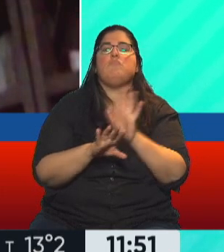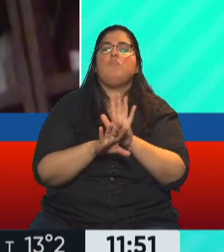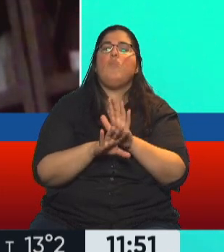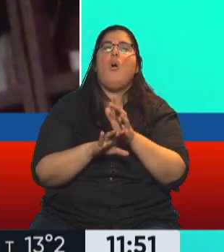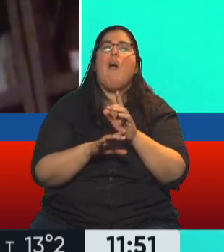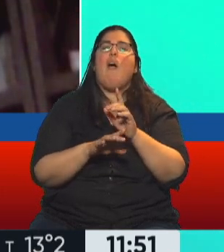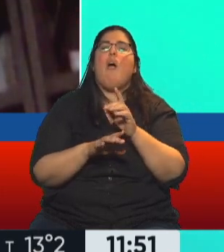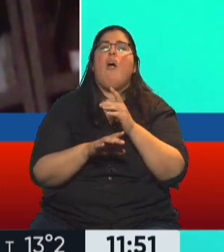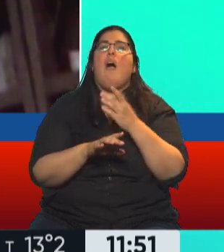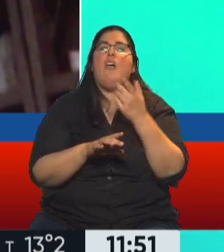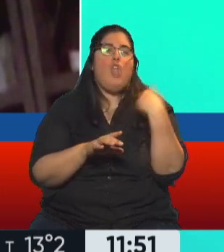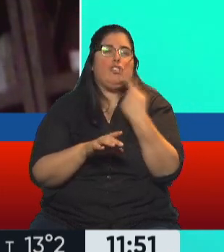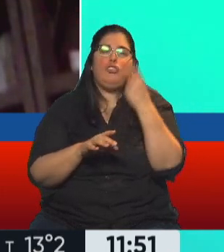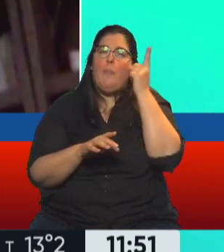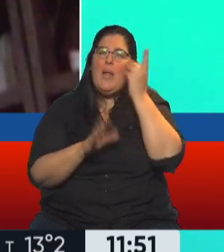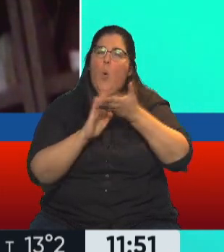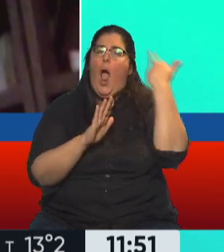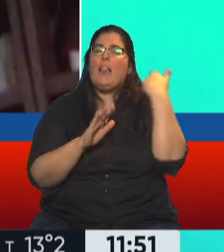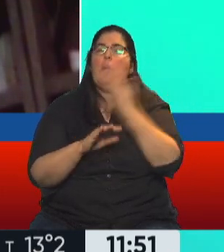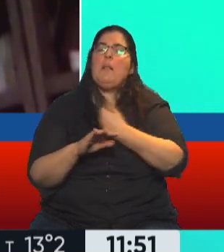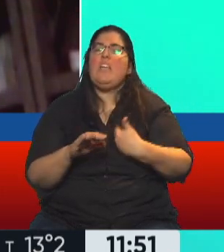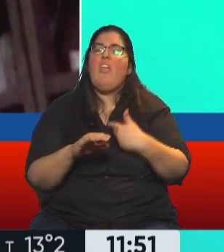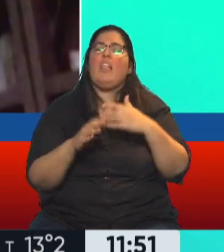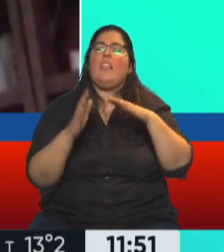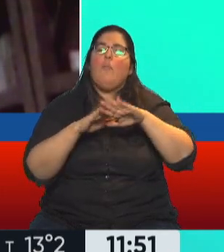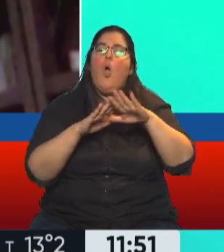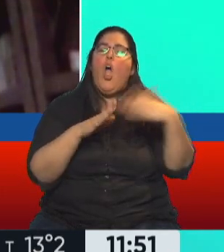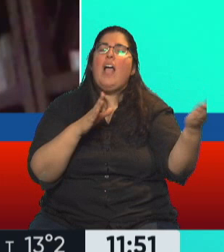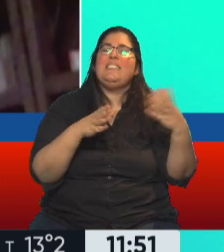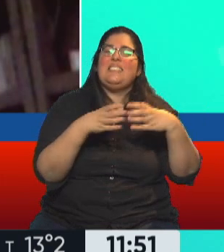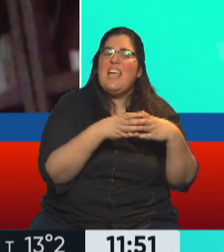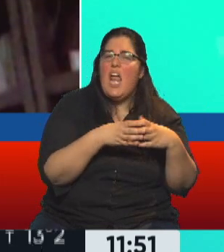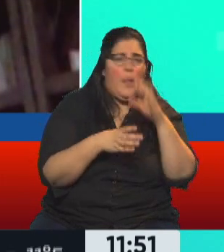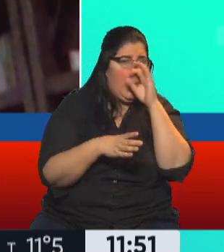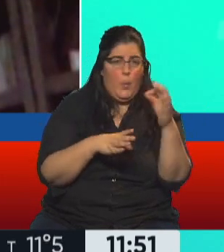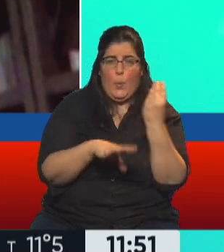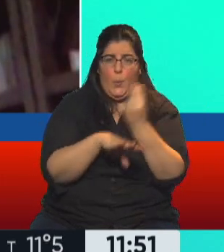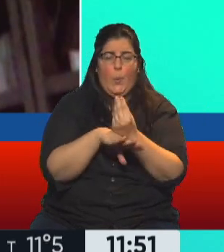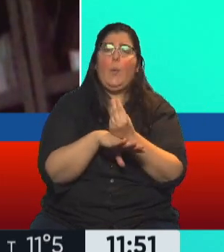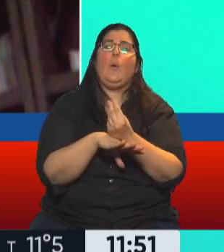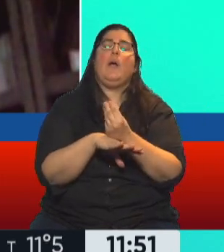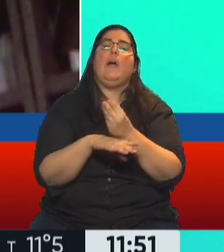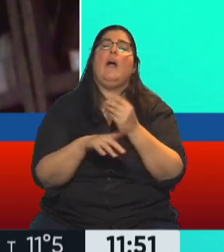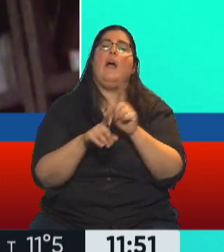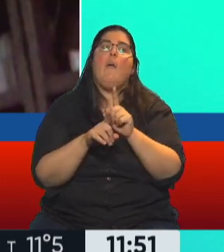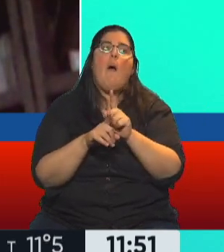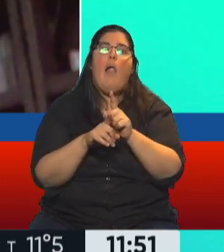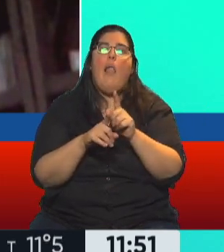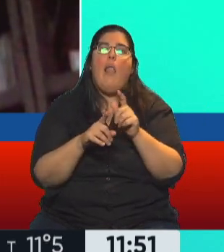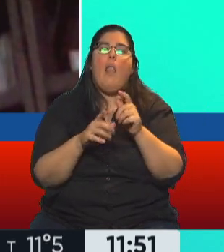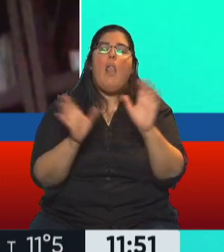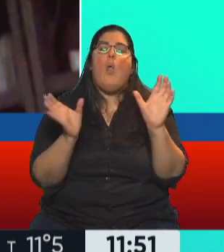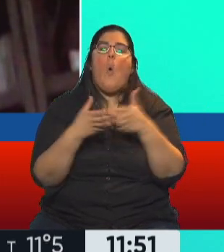de izquierda, tipo socialista, con una junta militar, que esa es la